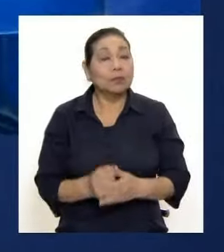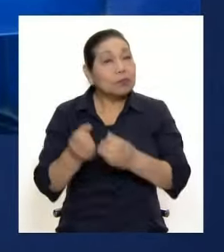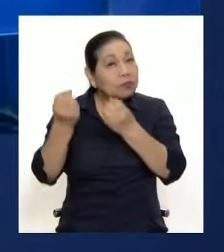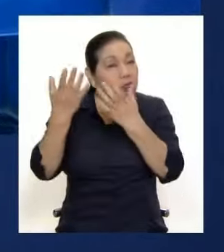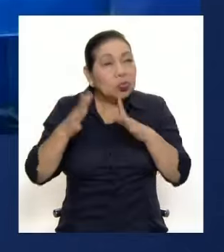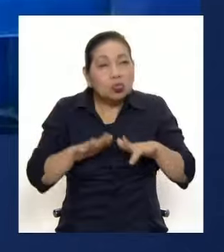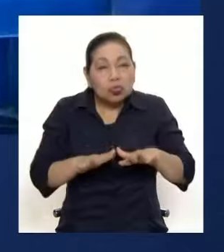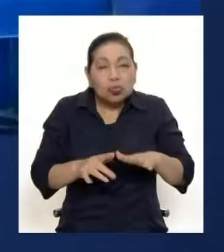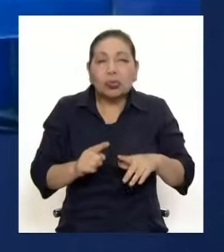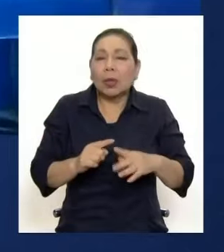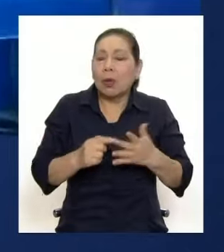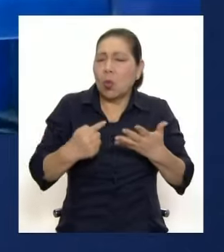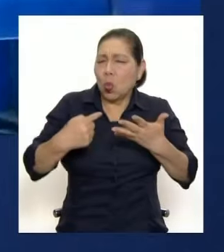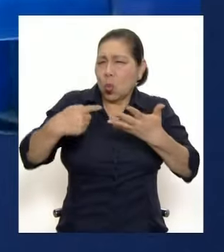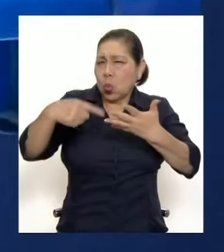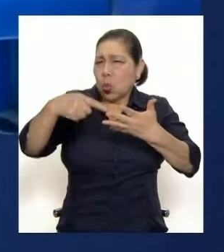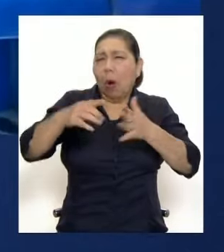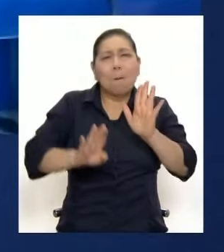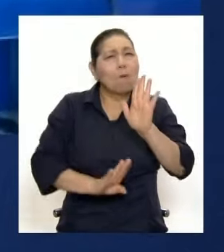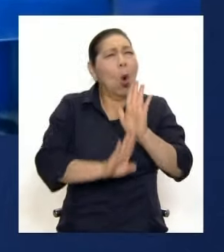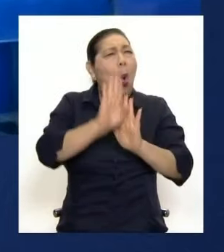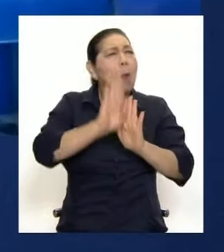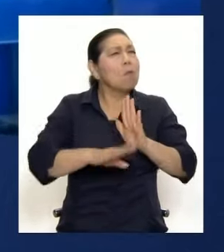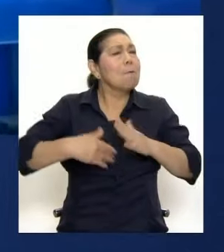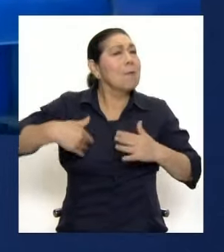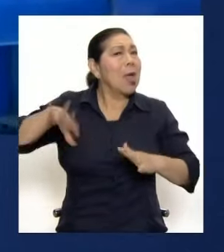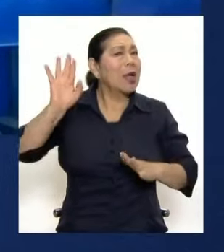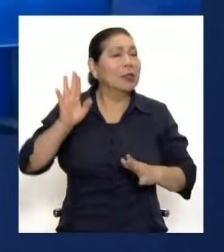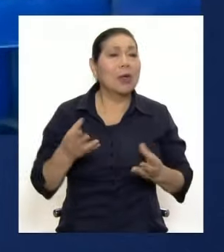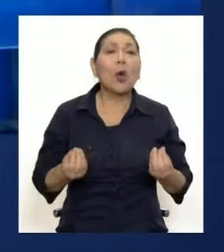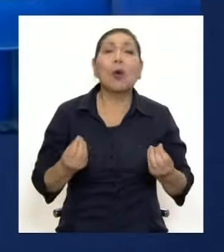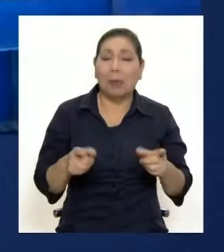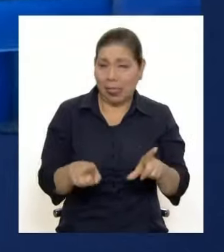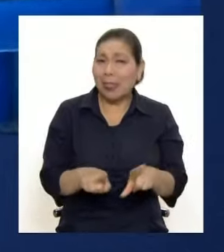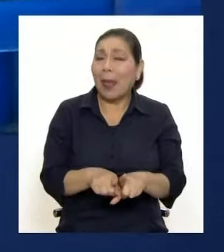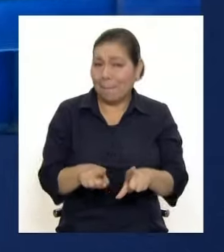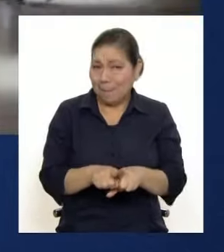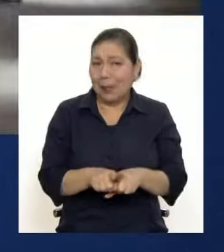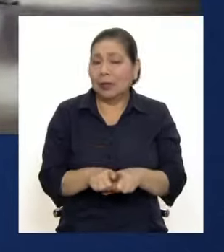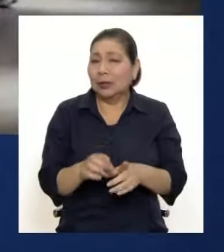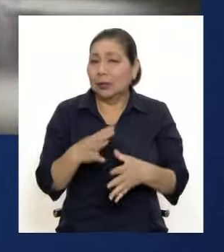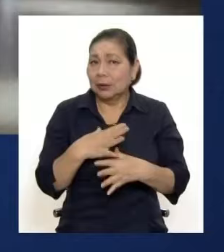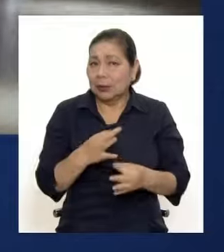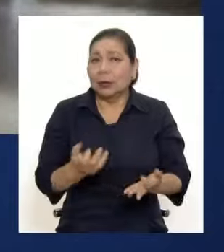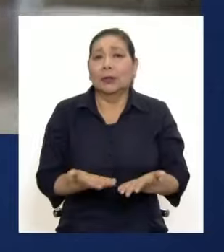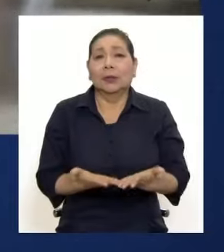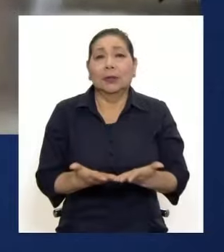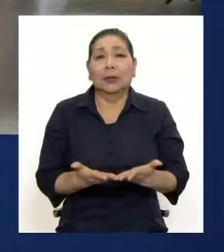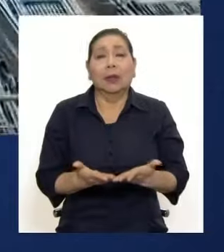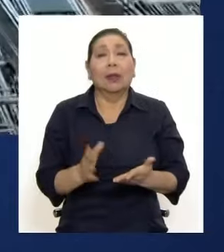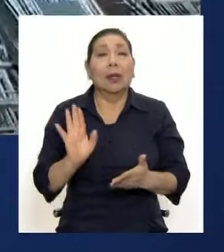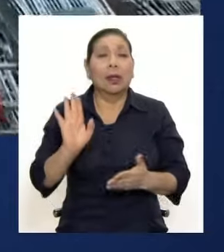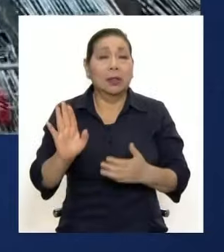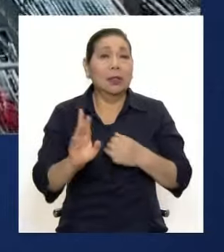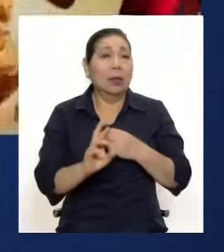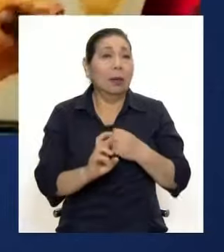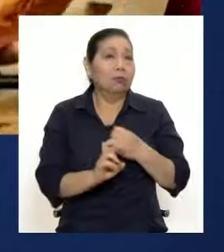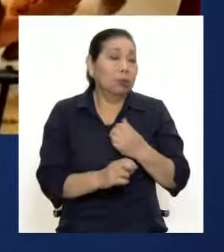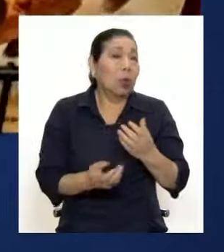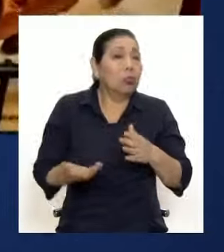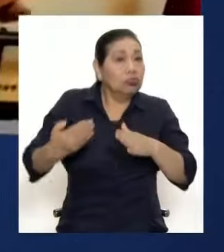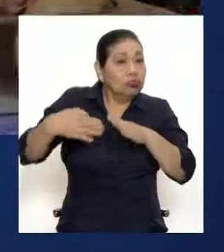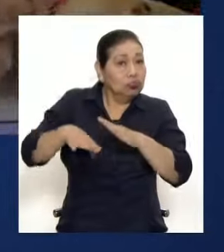información hay un desarrollo espectacular así como también hay el interés de parte de China de